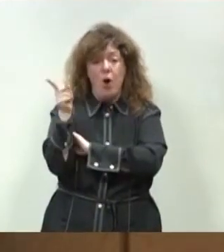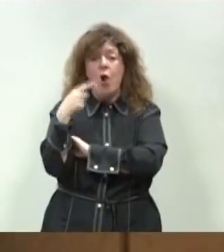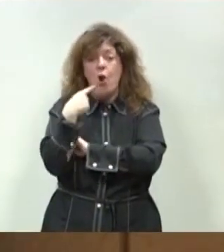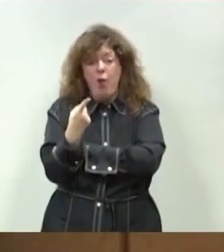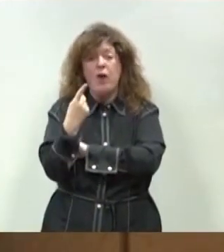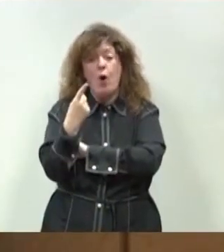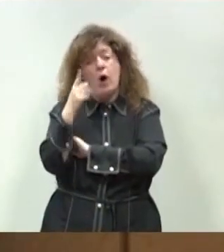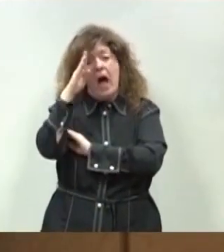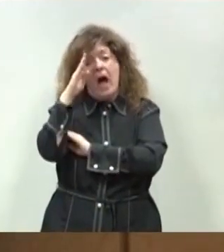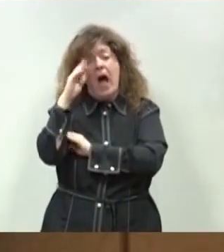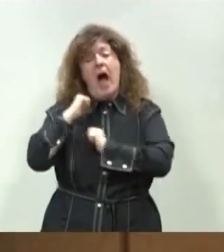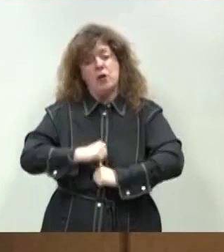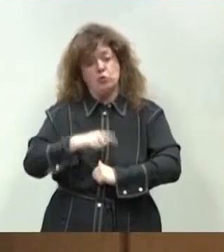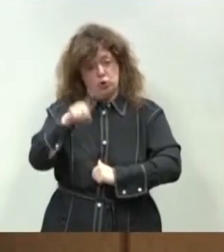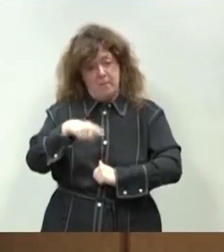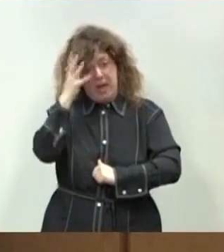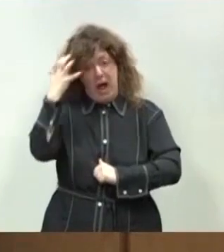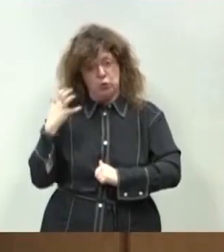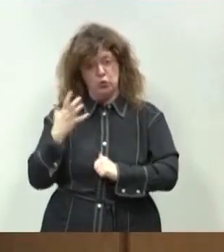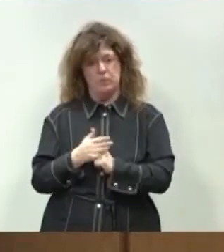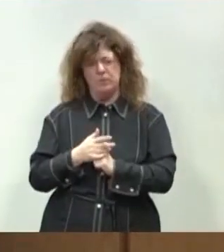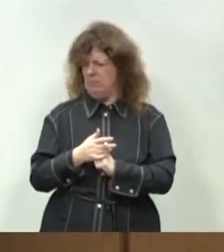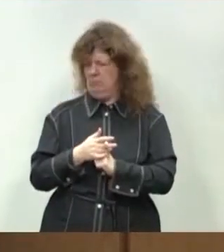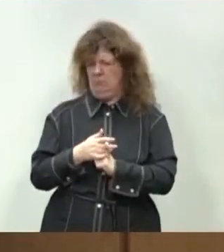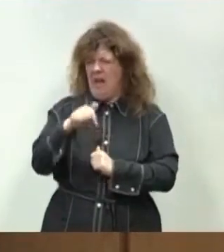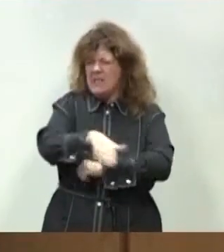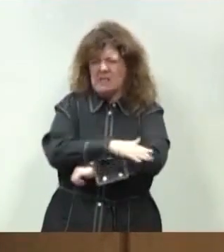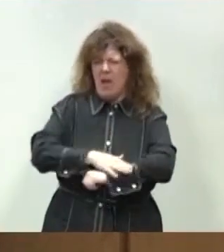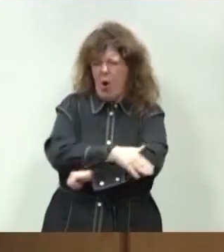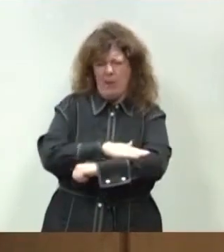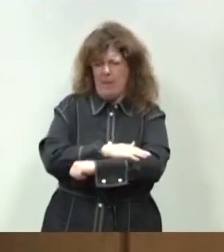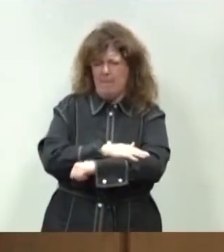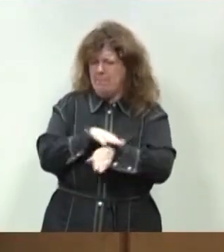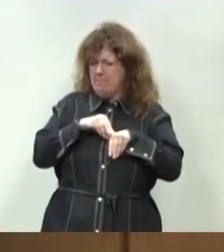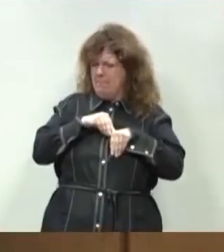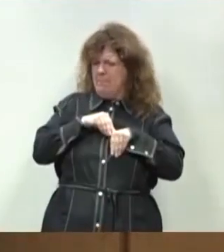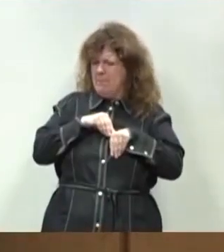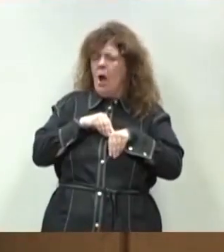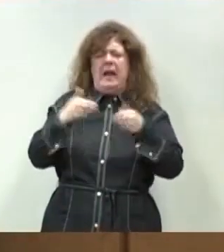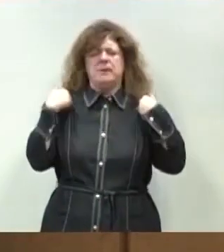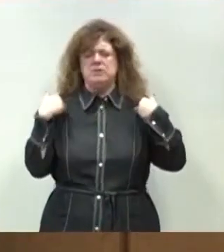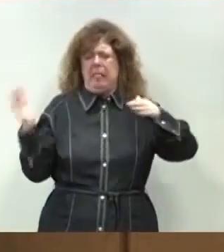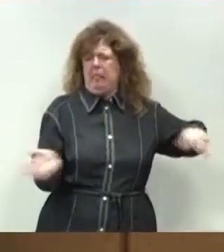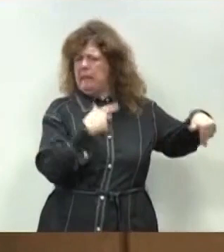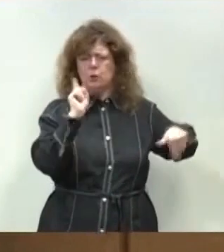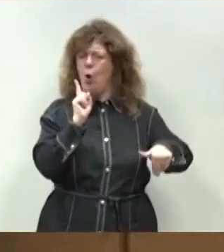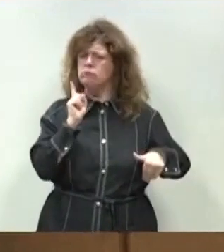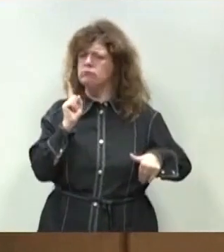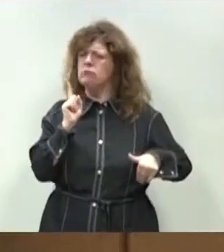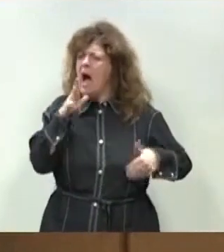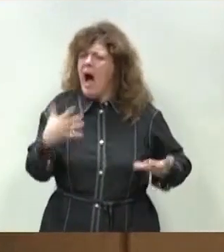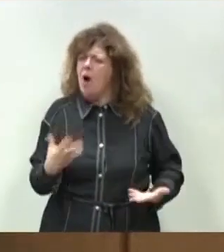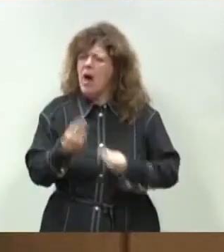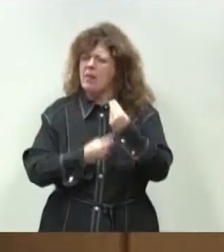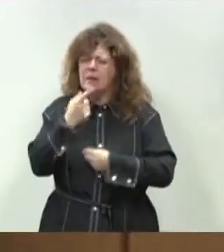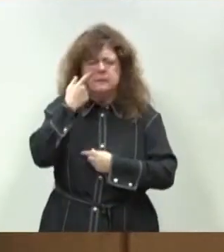presidenta Ayuso. Pero fíjese, este Gobierno no se inhibe ni deja atrás su responsabilidad, todo lo contrario. Lo que estamos haciendo